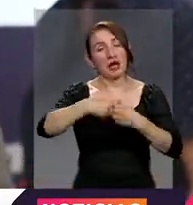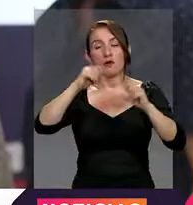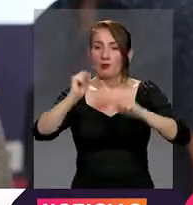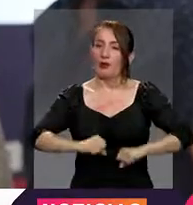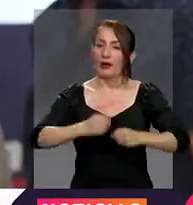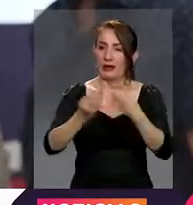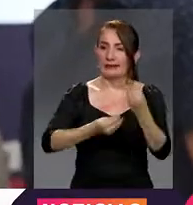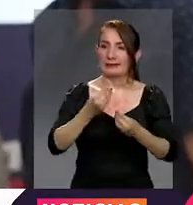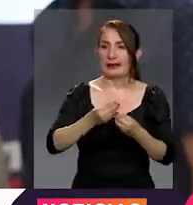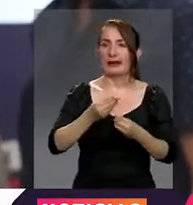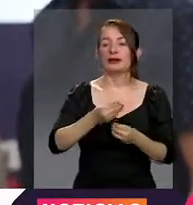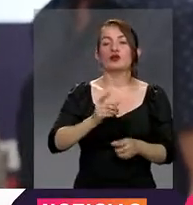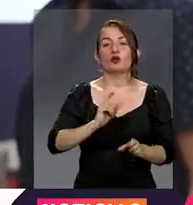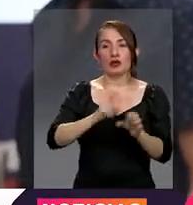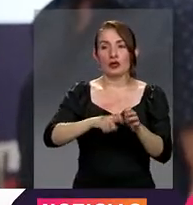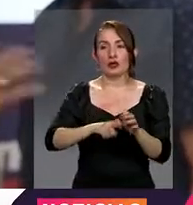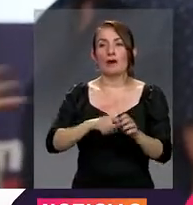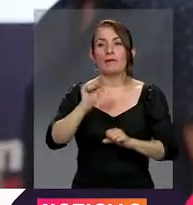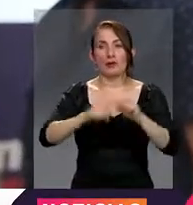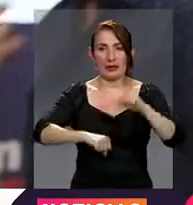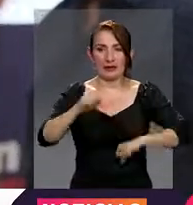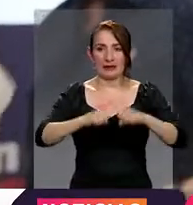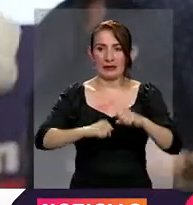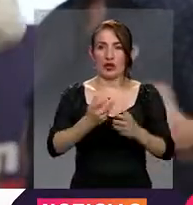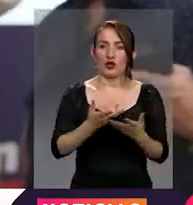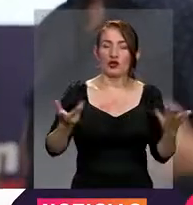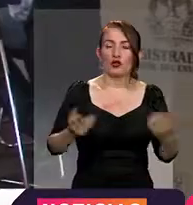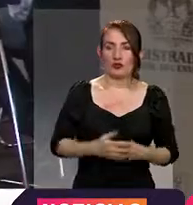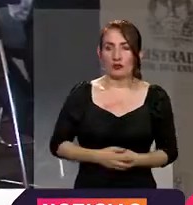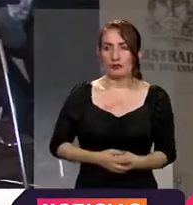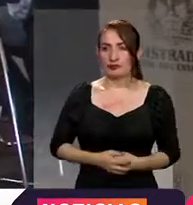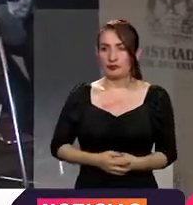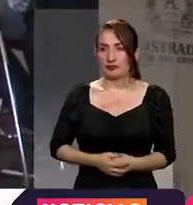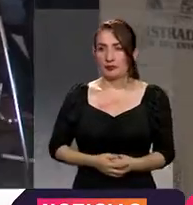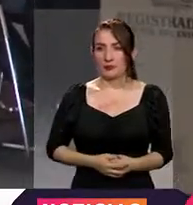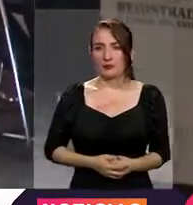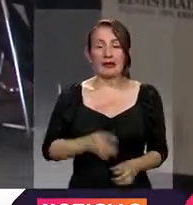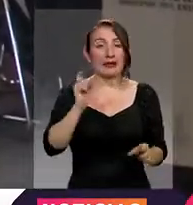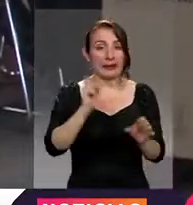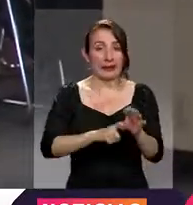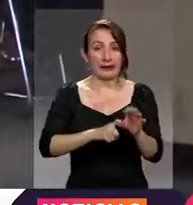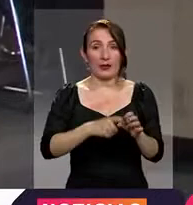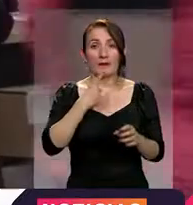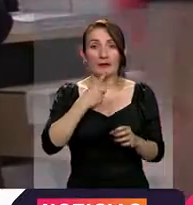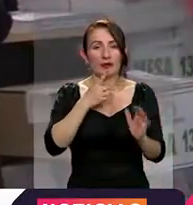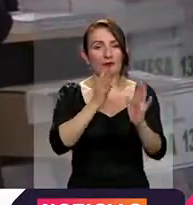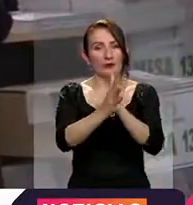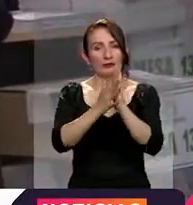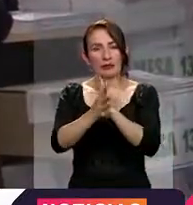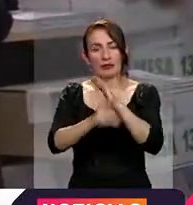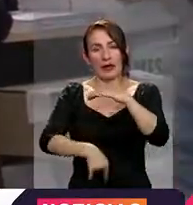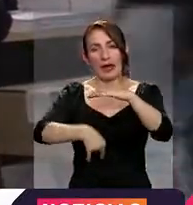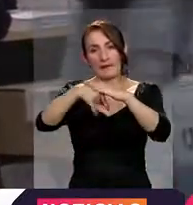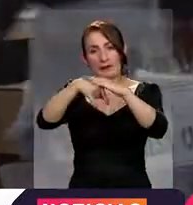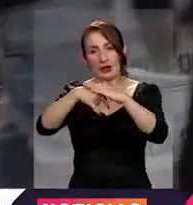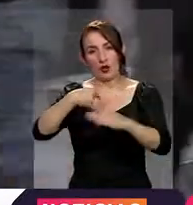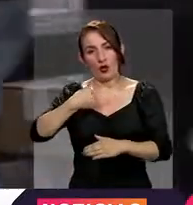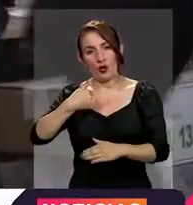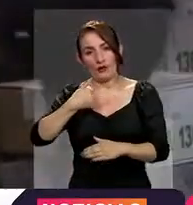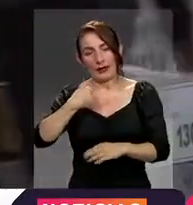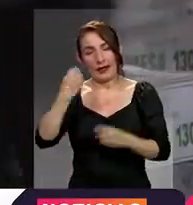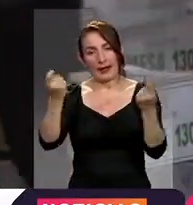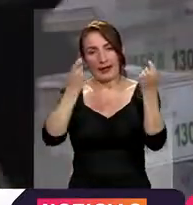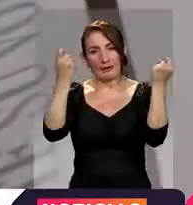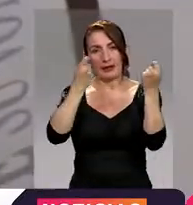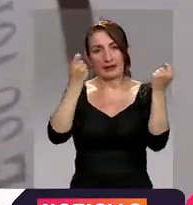pero de parte de la registraduría haremos todo lo posible para que puedan escribir sus listas. El registrador igualmente informó que habrá una aplicación para que los jóvenes hagan su